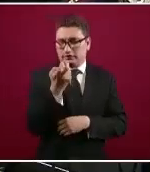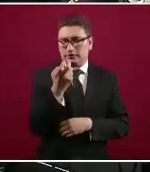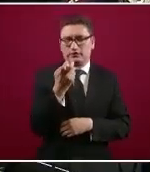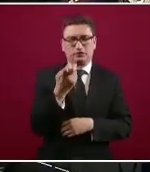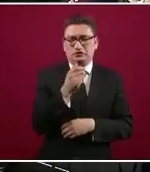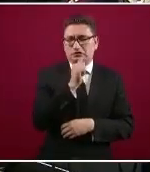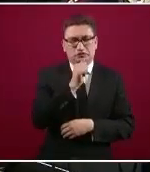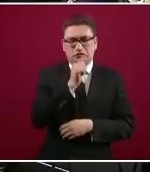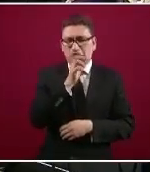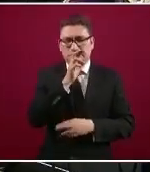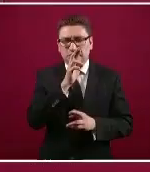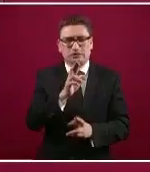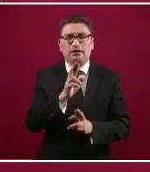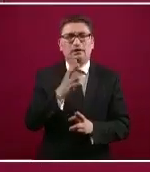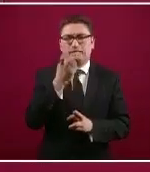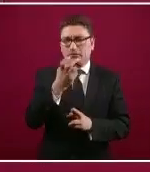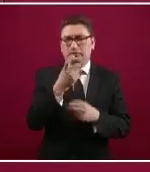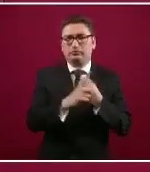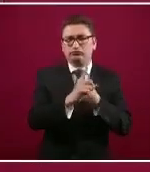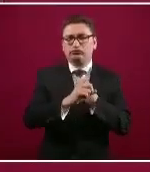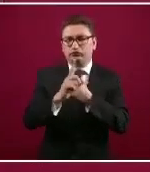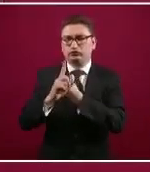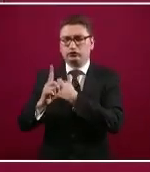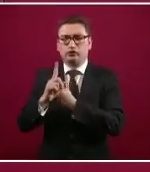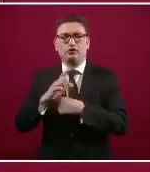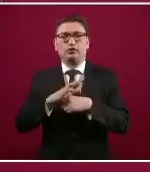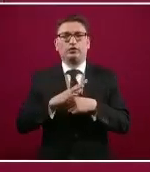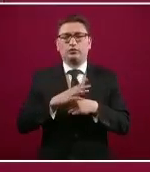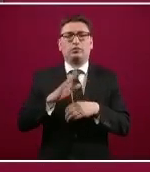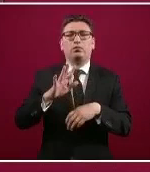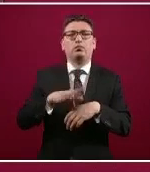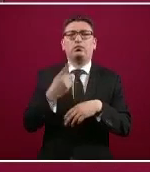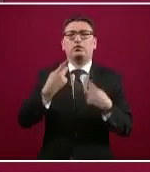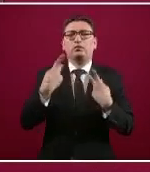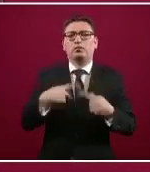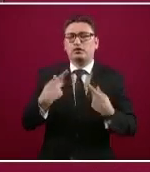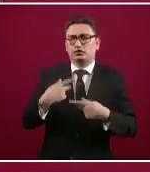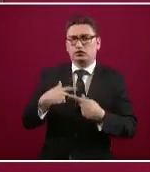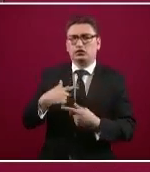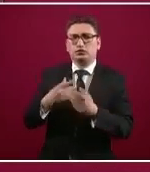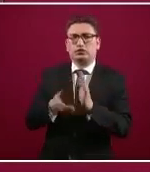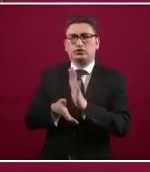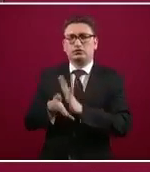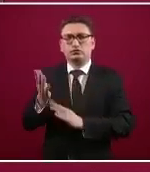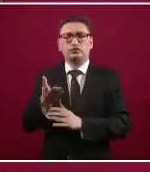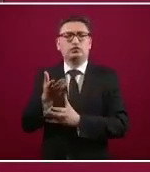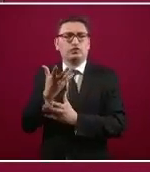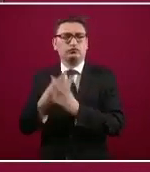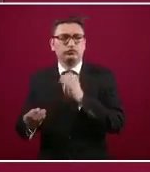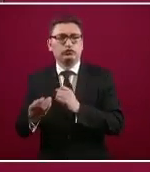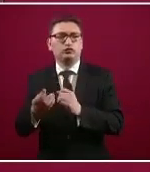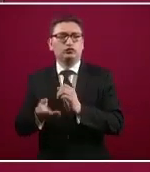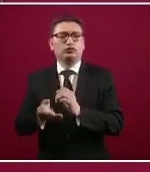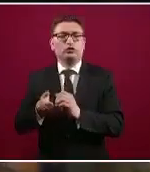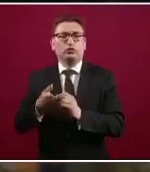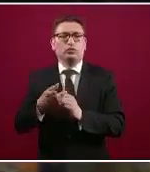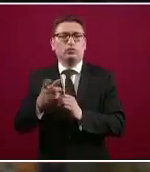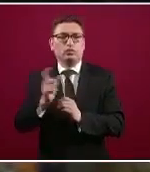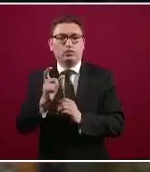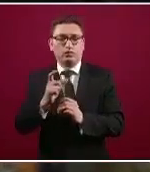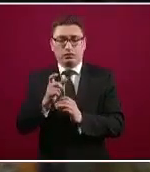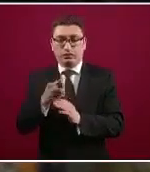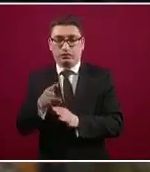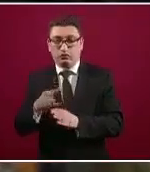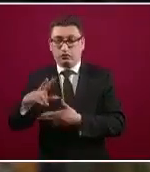se ha resuelto y que sigue siendo un problema al momento de evacuar, ya que se ha evacuado no antes sino durante